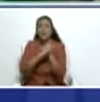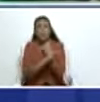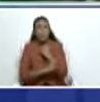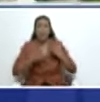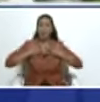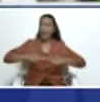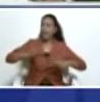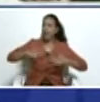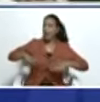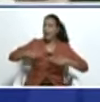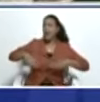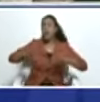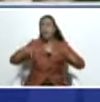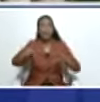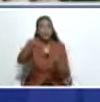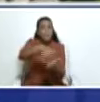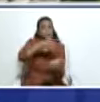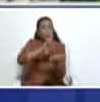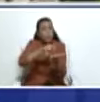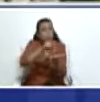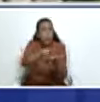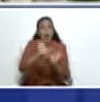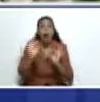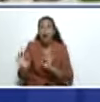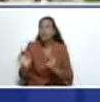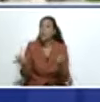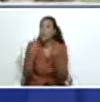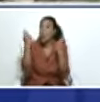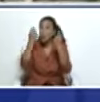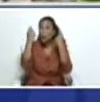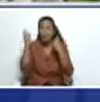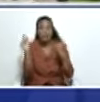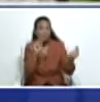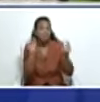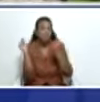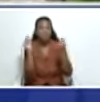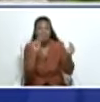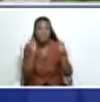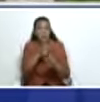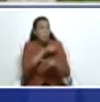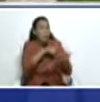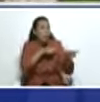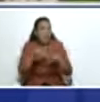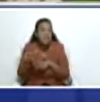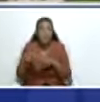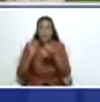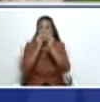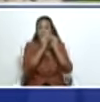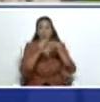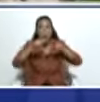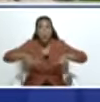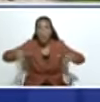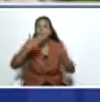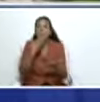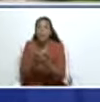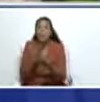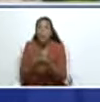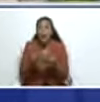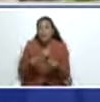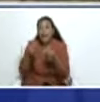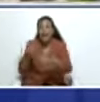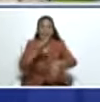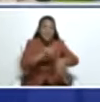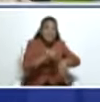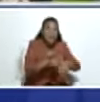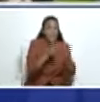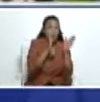urbanos y conucos. En fin, hemos hecho una gran jornada y un gran debate y ya estamos listos para preparar las propuestas a corto, mediano y